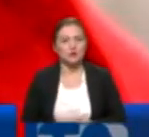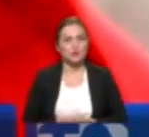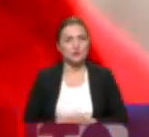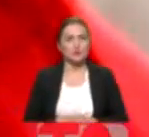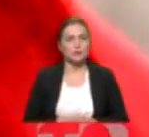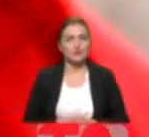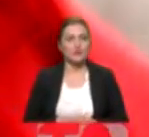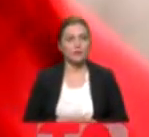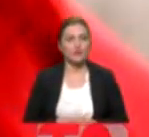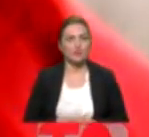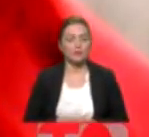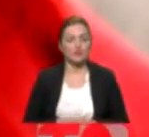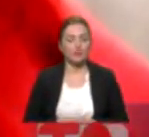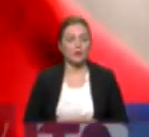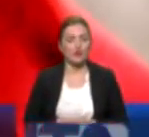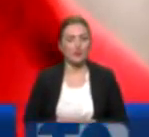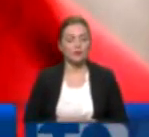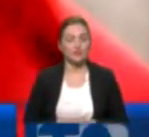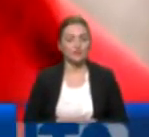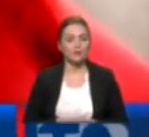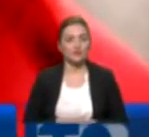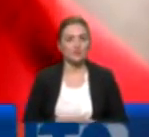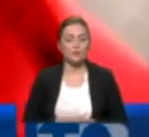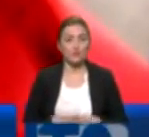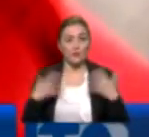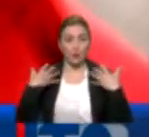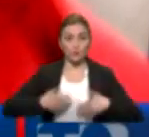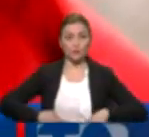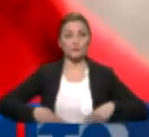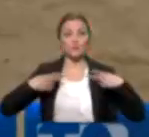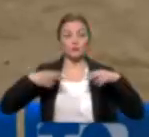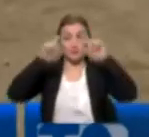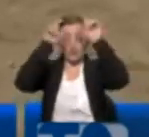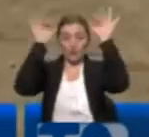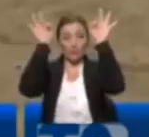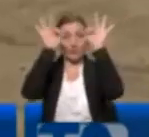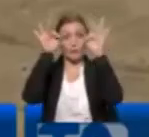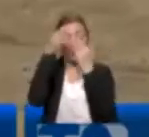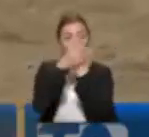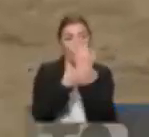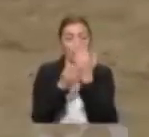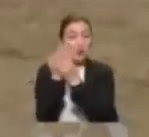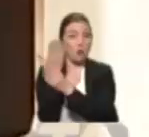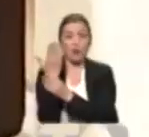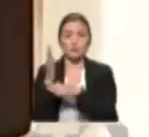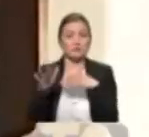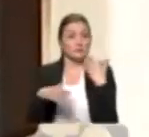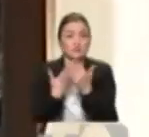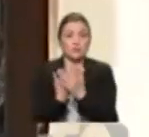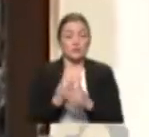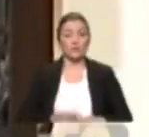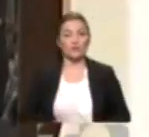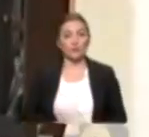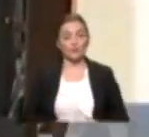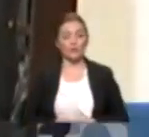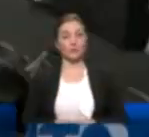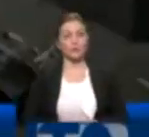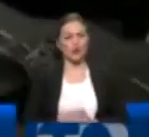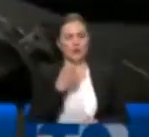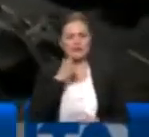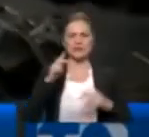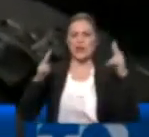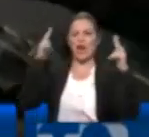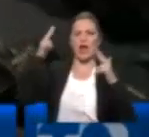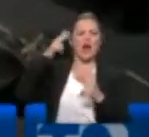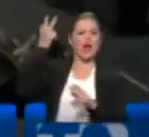llegado vestidos como de empresa eléctrica, algo así. Traían guantes y todo, entonces esto es un atraco, dice, y